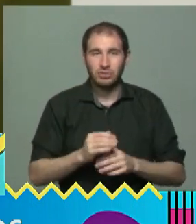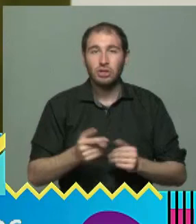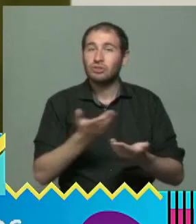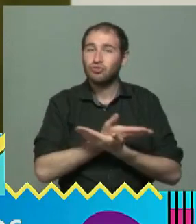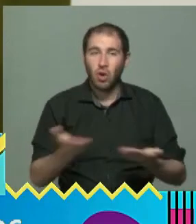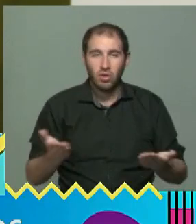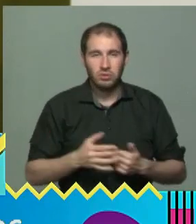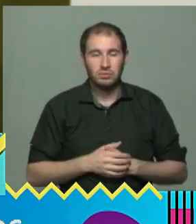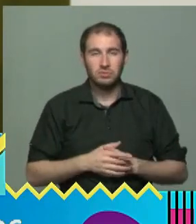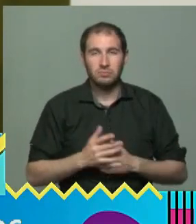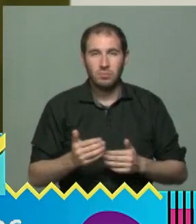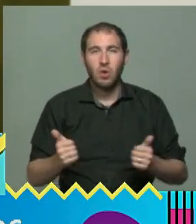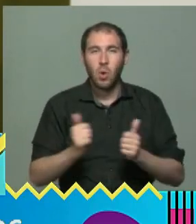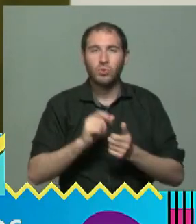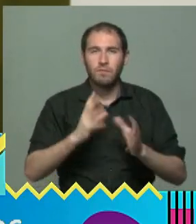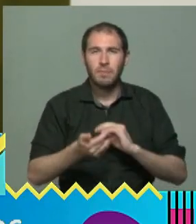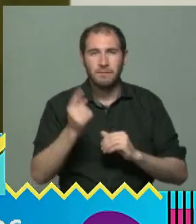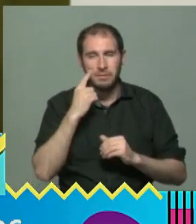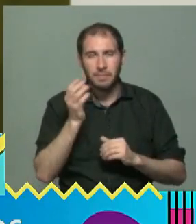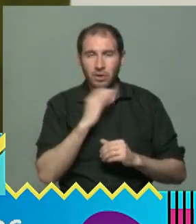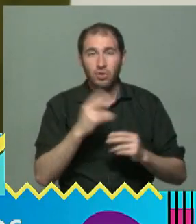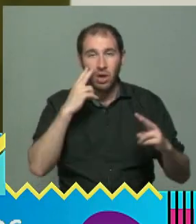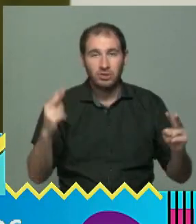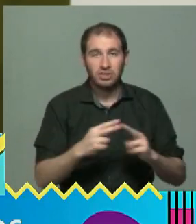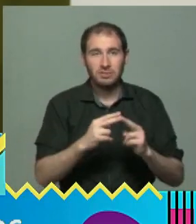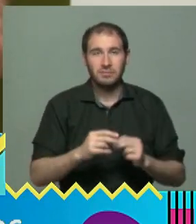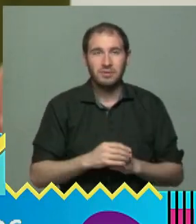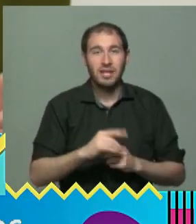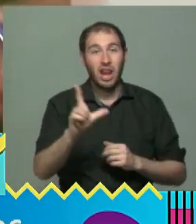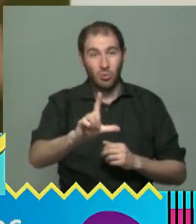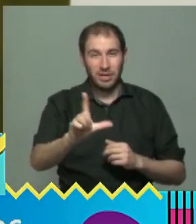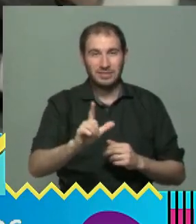todos podamos convivir de la mejor manera. Nos reencontramos